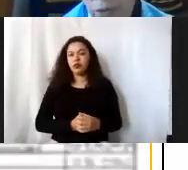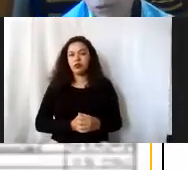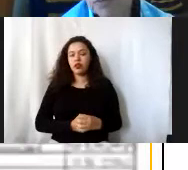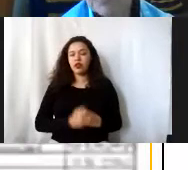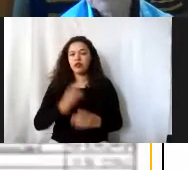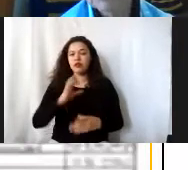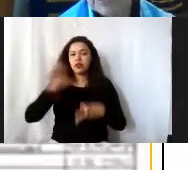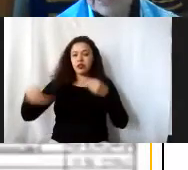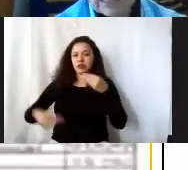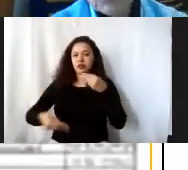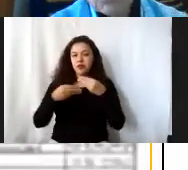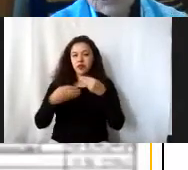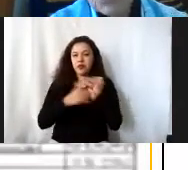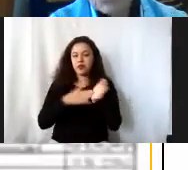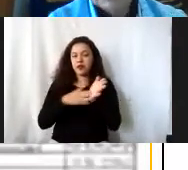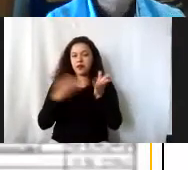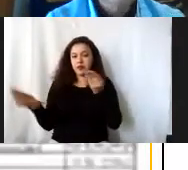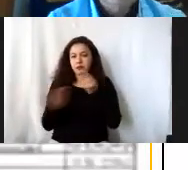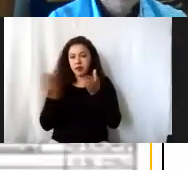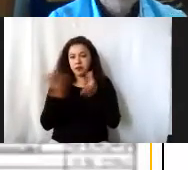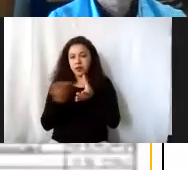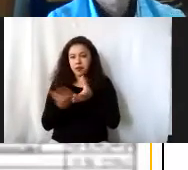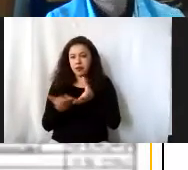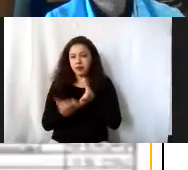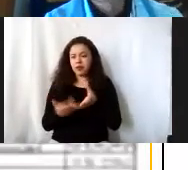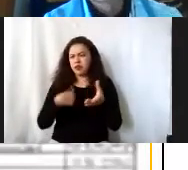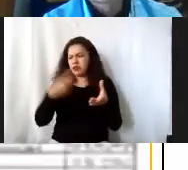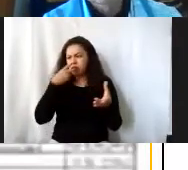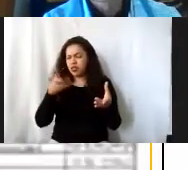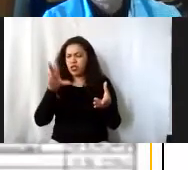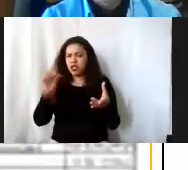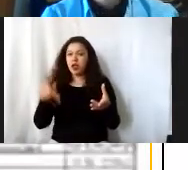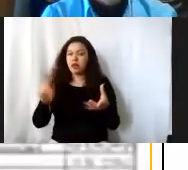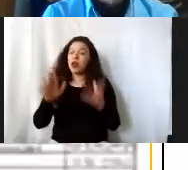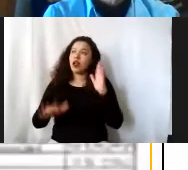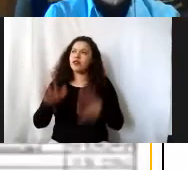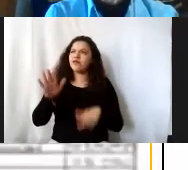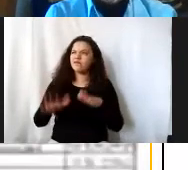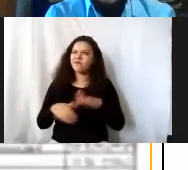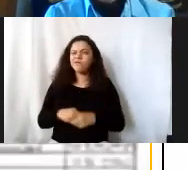los documentos, incluso, no lo dije, pero muchas veces